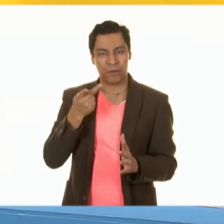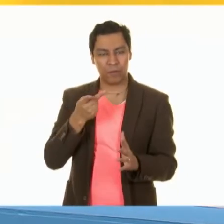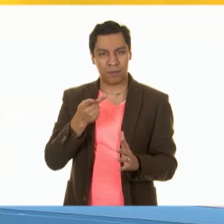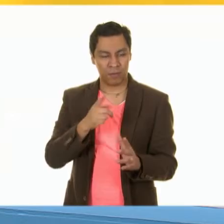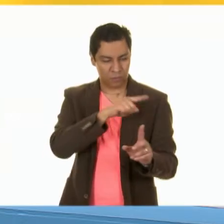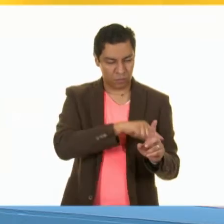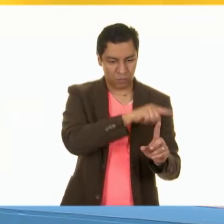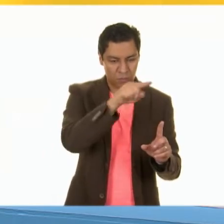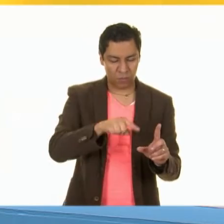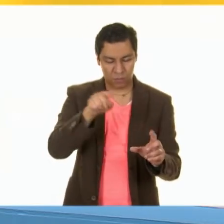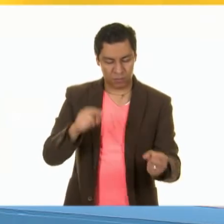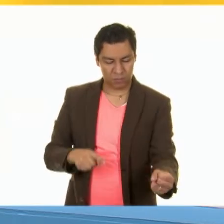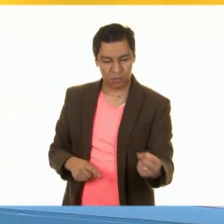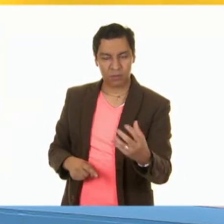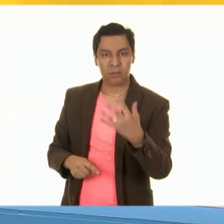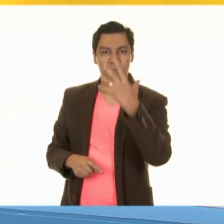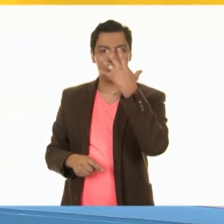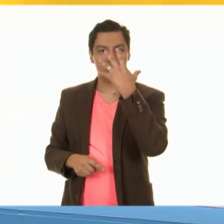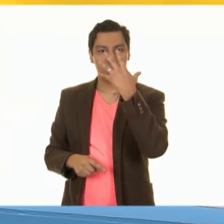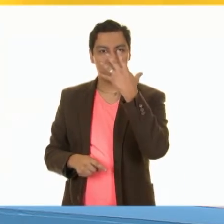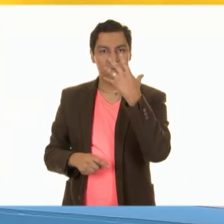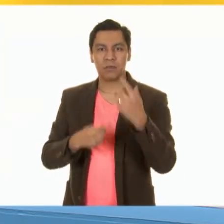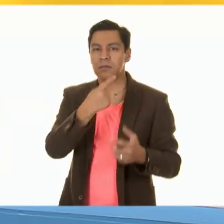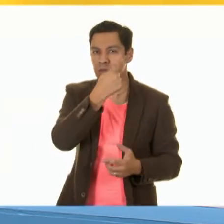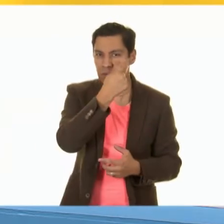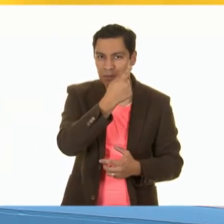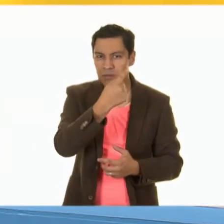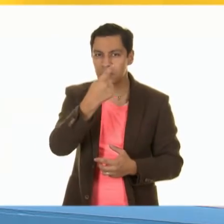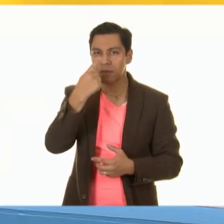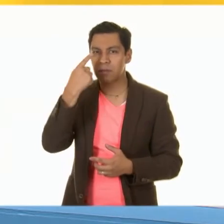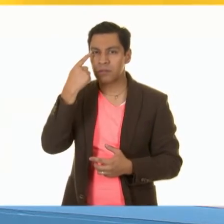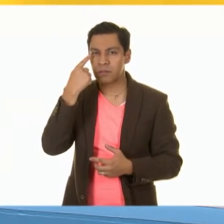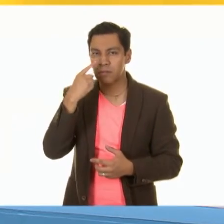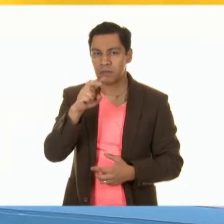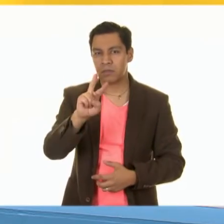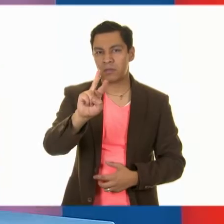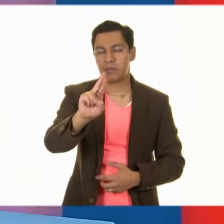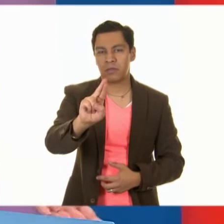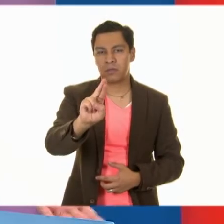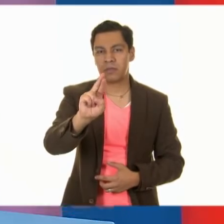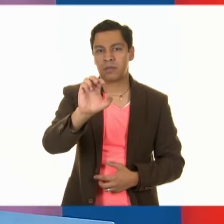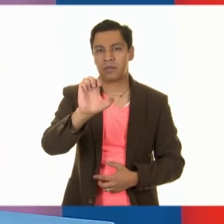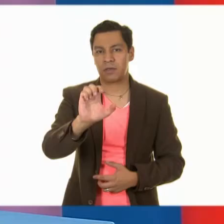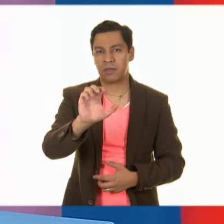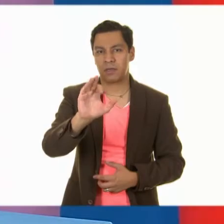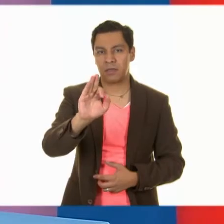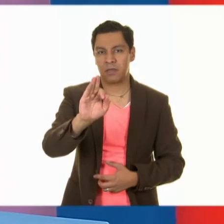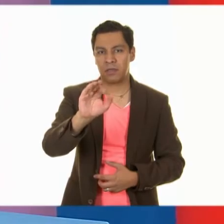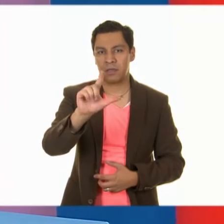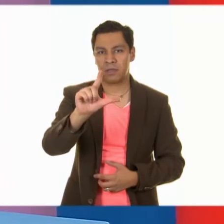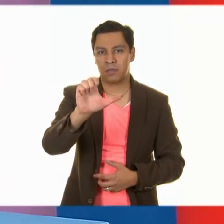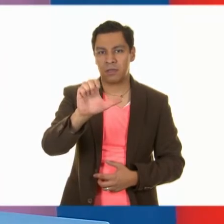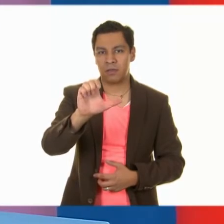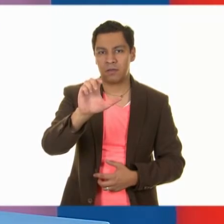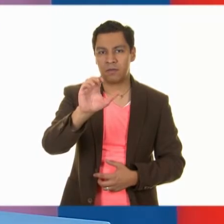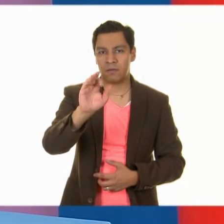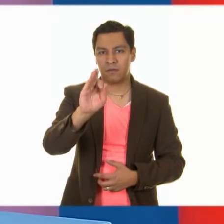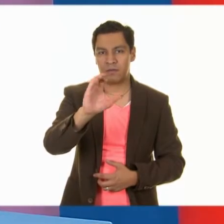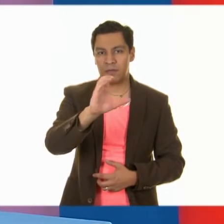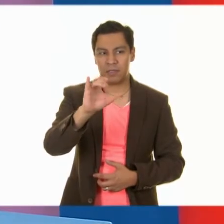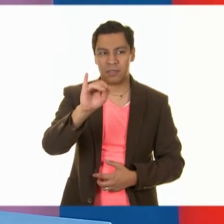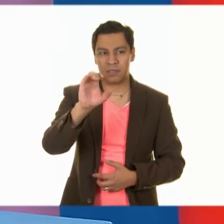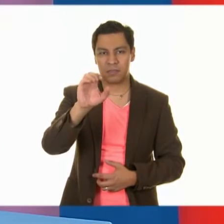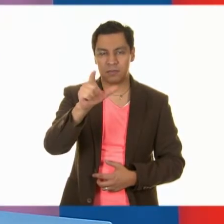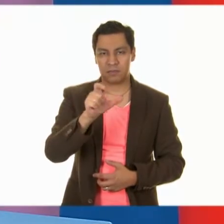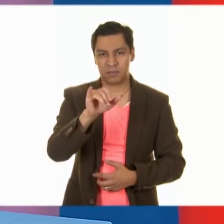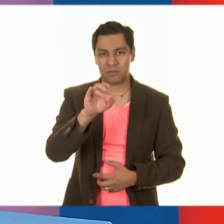ojos y nos permiten ver, ¿llegan a nosotros por reflexión? Claro, precisamente por eso podemos ver.